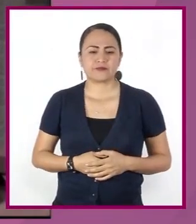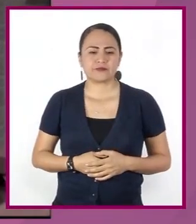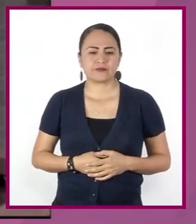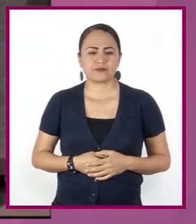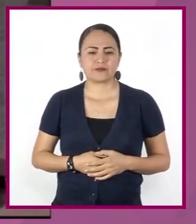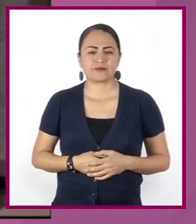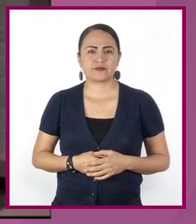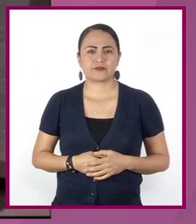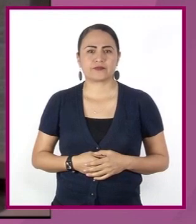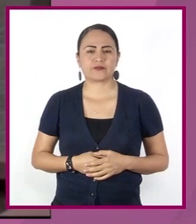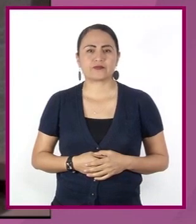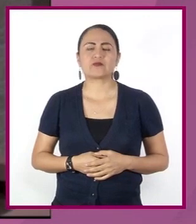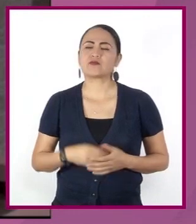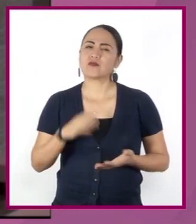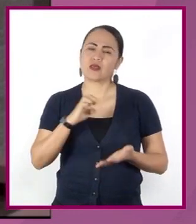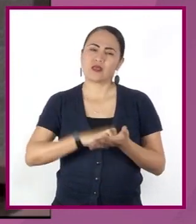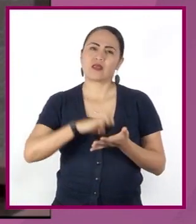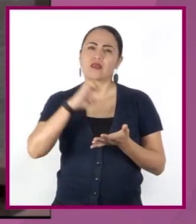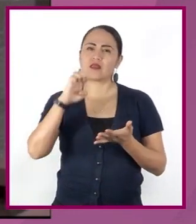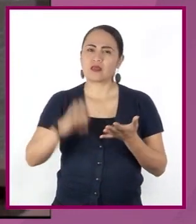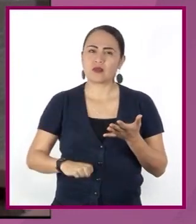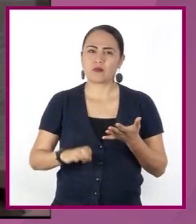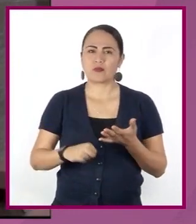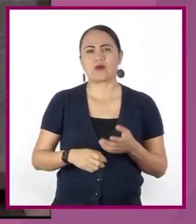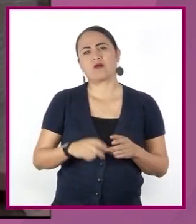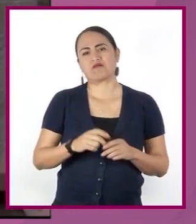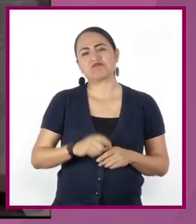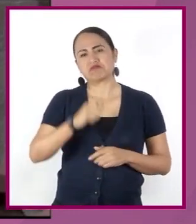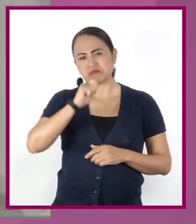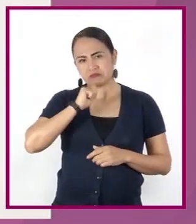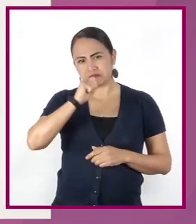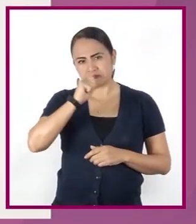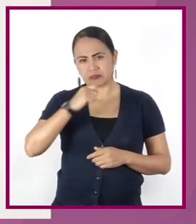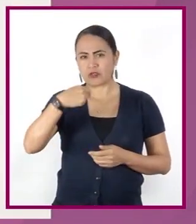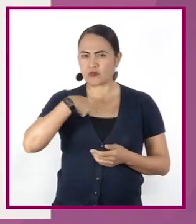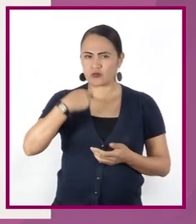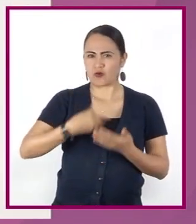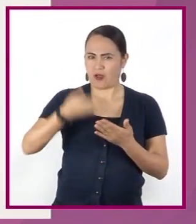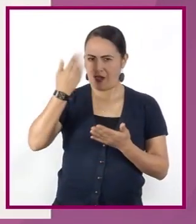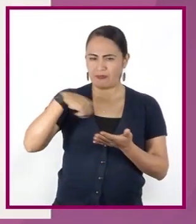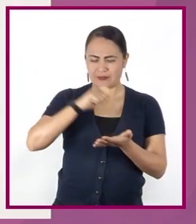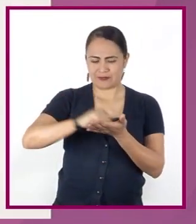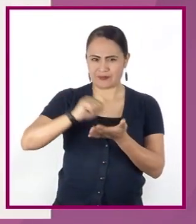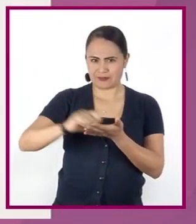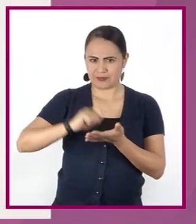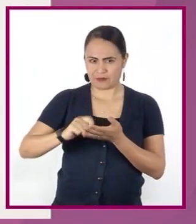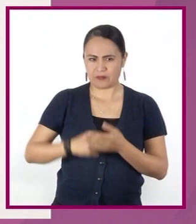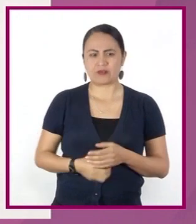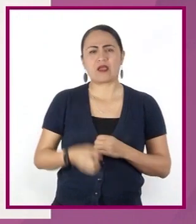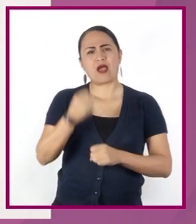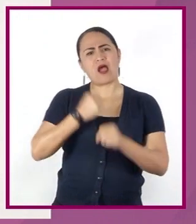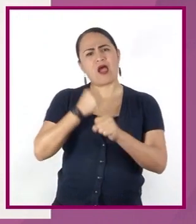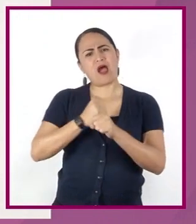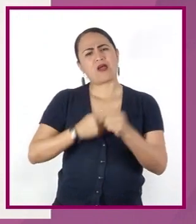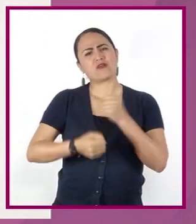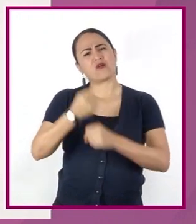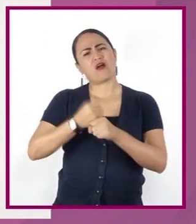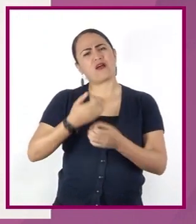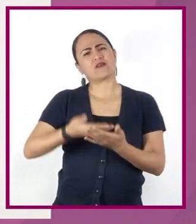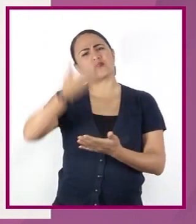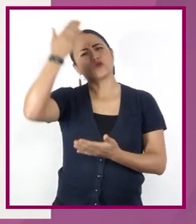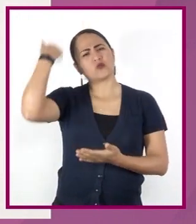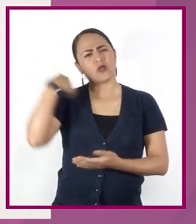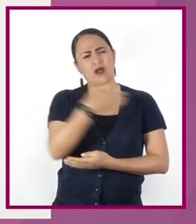Me gustaría tomar como ejemplo un fragmento de un reportaje que escribí. Hace muchos años, en los campos del sur del